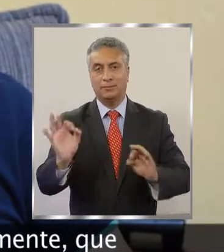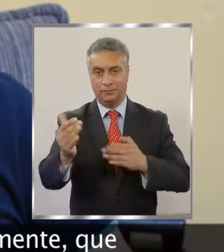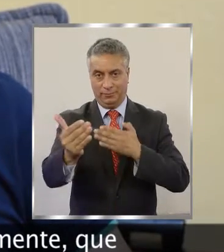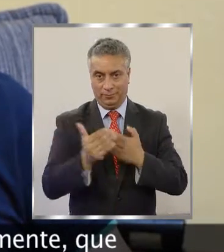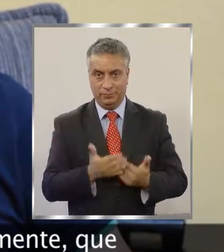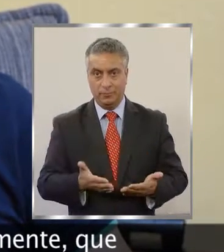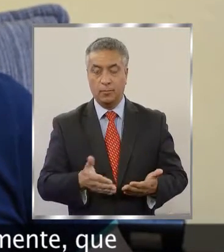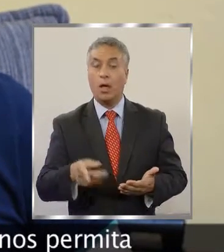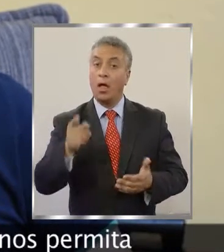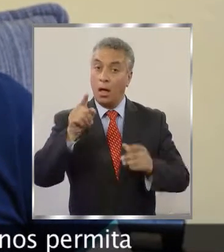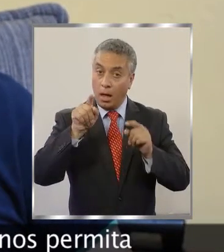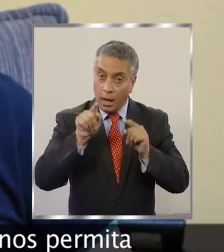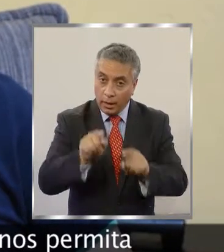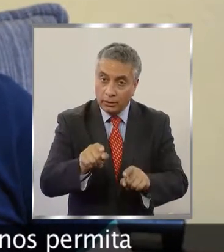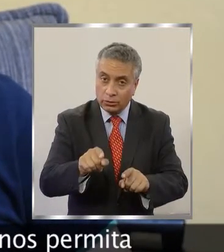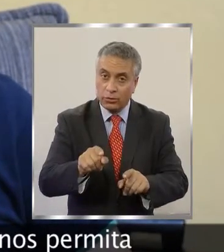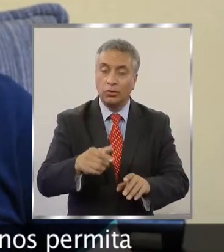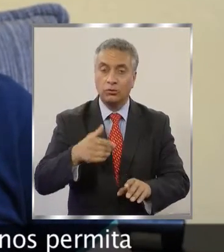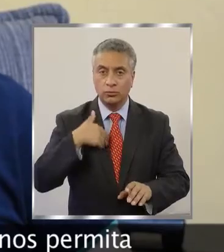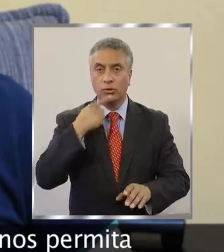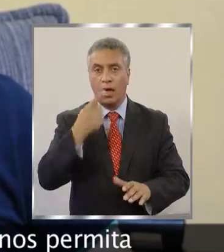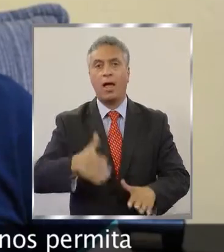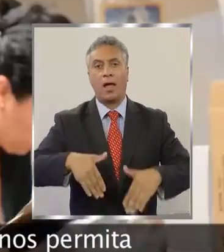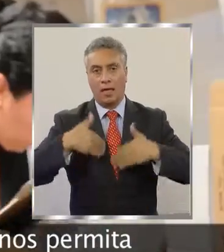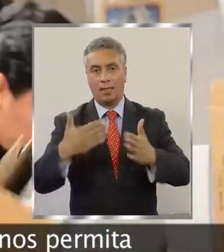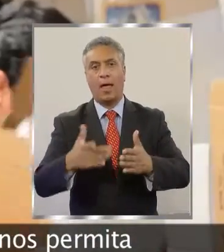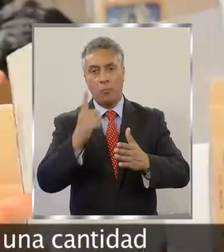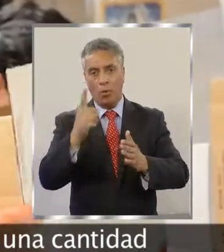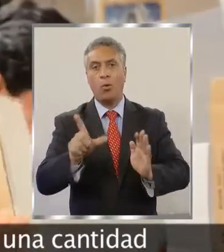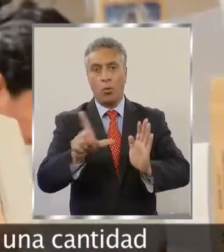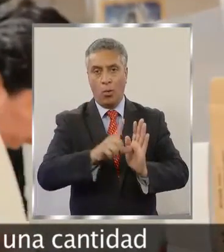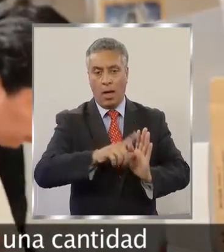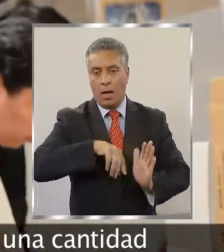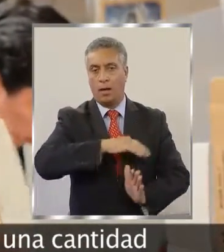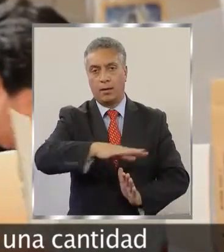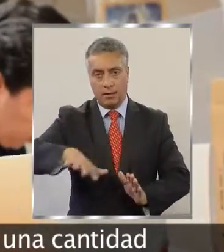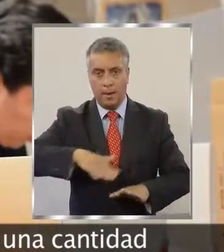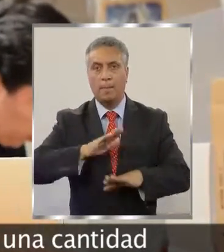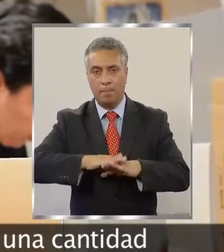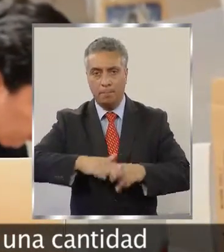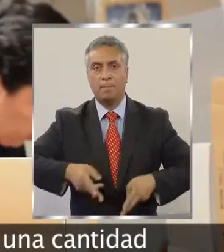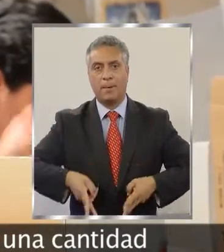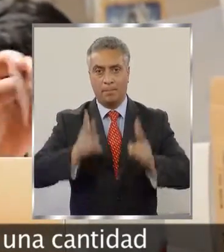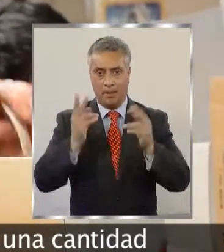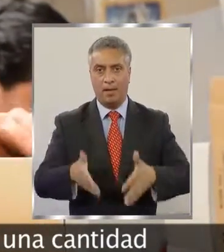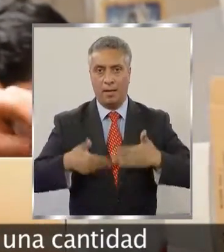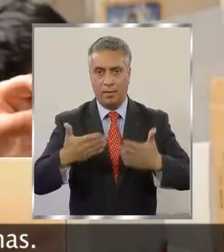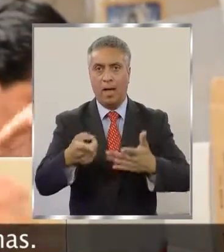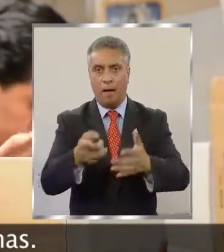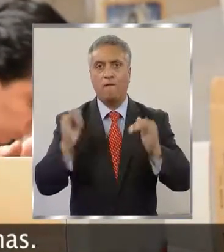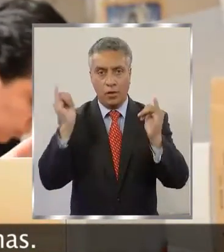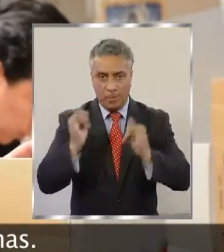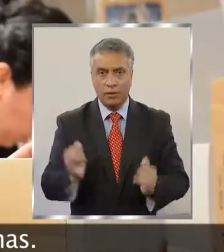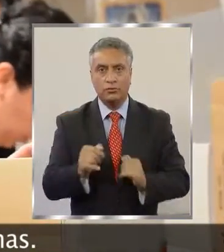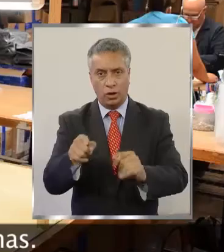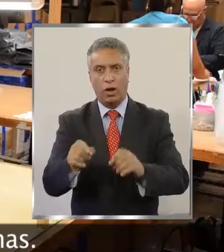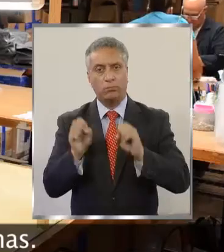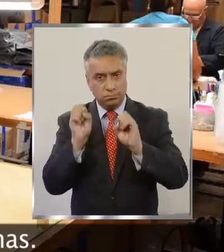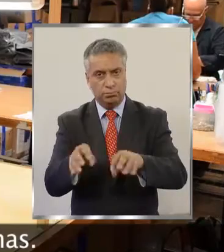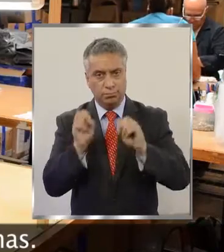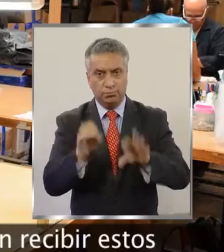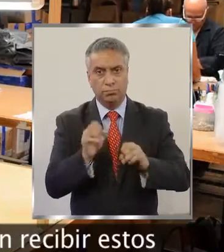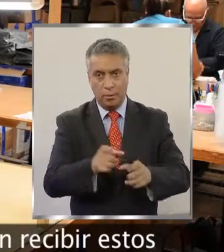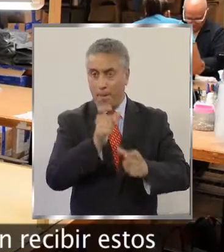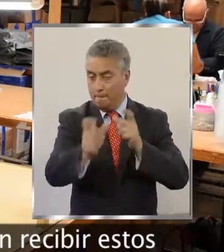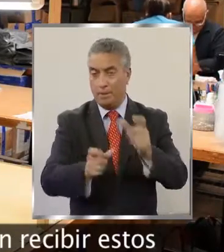eso, indudablemente, necesitamos un espacio que nos permita dar esa formación, capacitar a una cantidad importante de